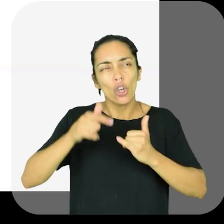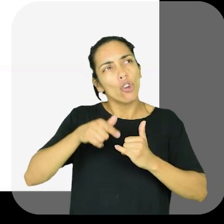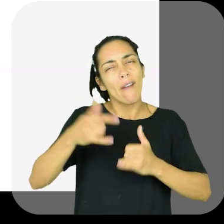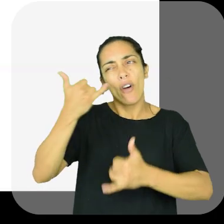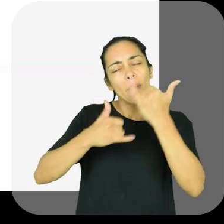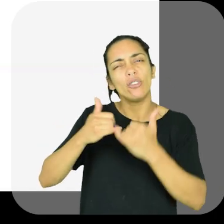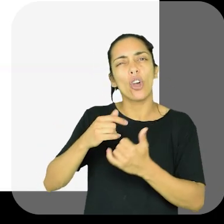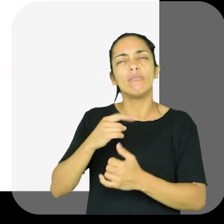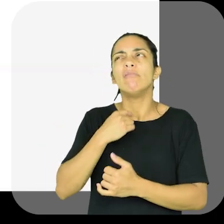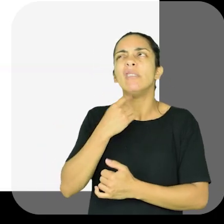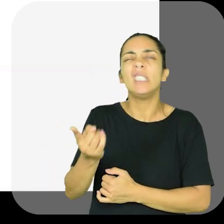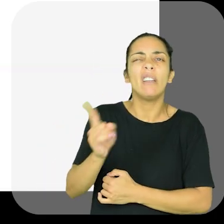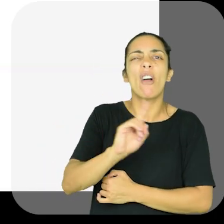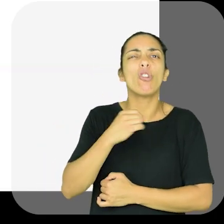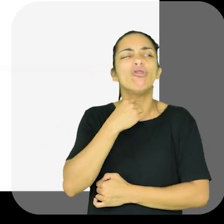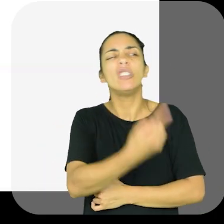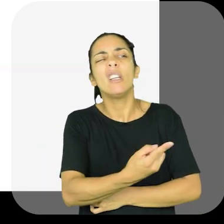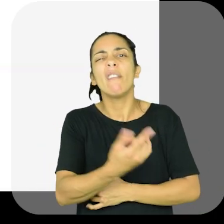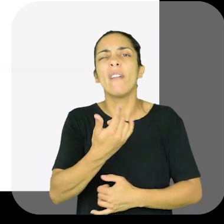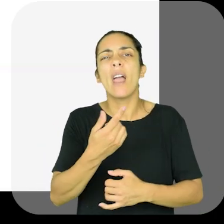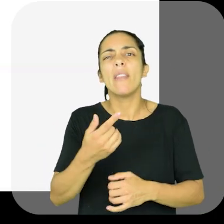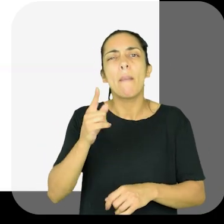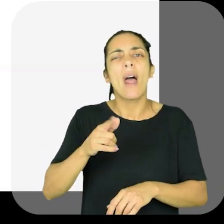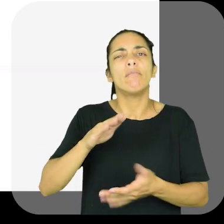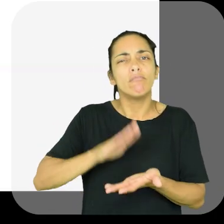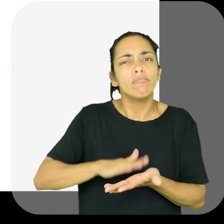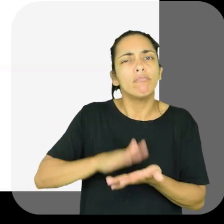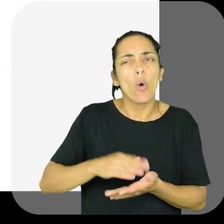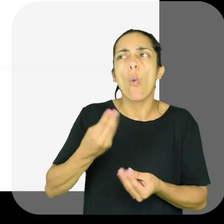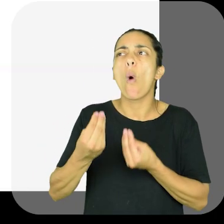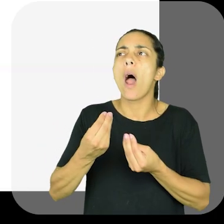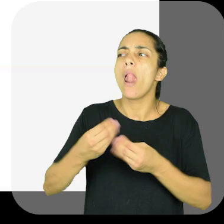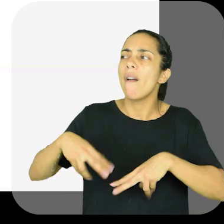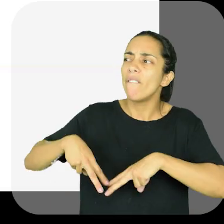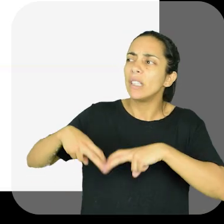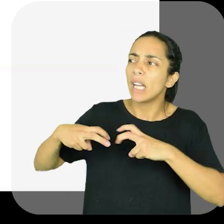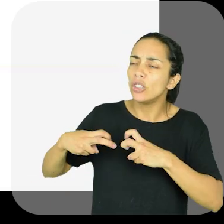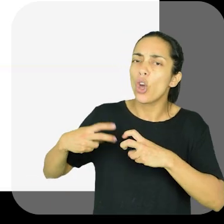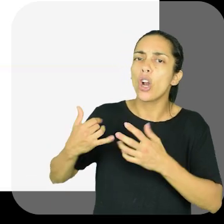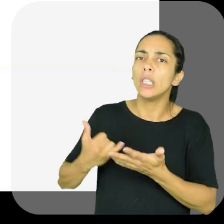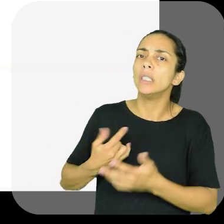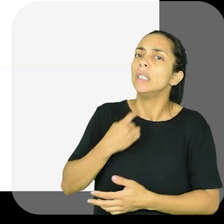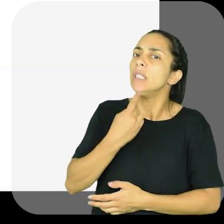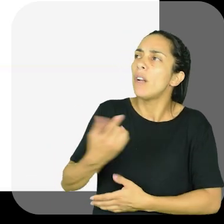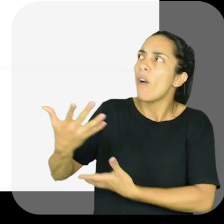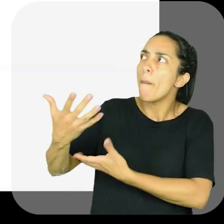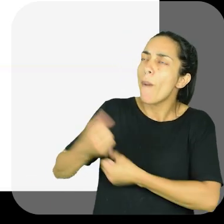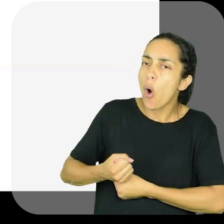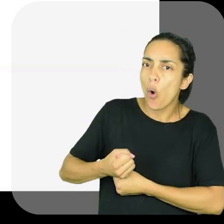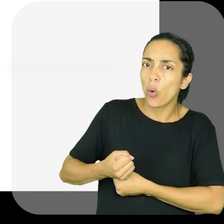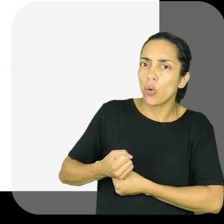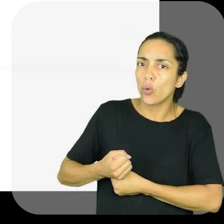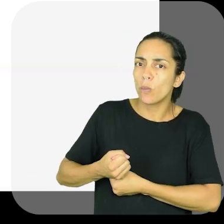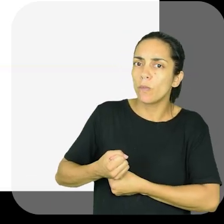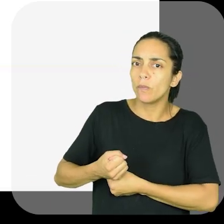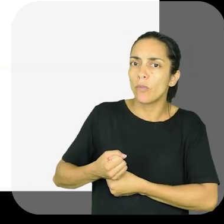pero también confirmar qué investigaciones me pueden servir como referentes y al final entonces